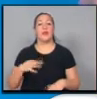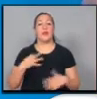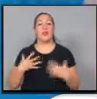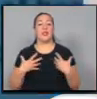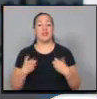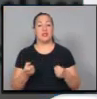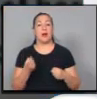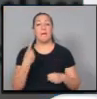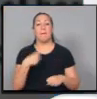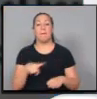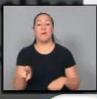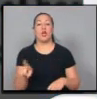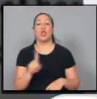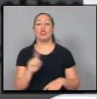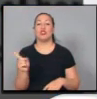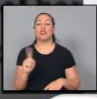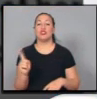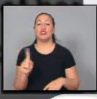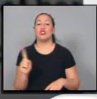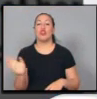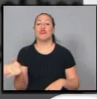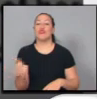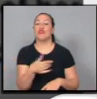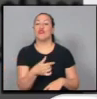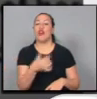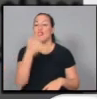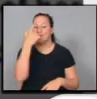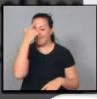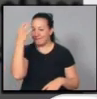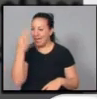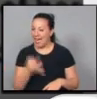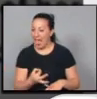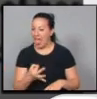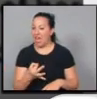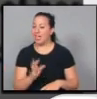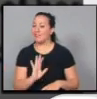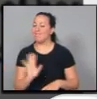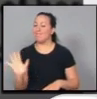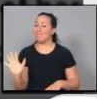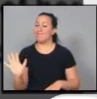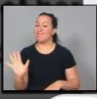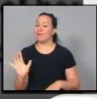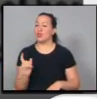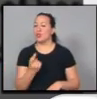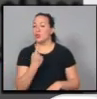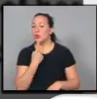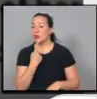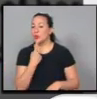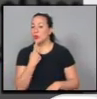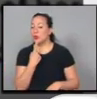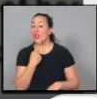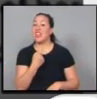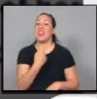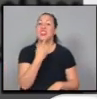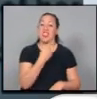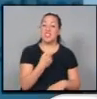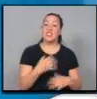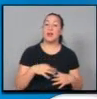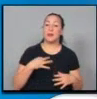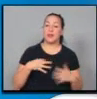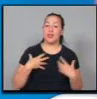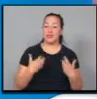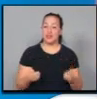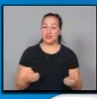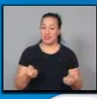pero no todo el mundo está convencido. O sea, dice, Dice ella que tiene vida sana. Mirá lo que la nota